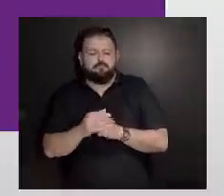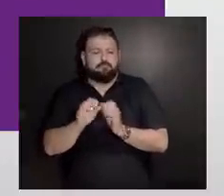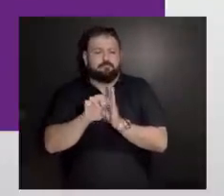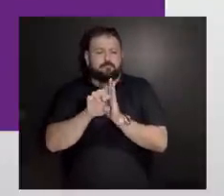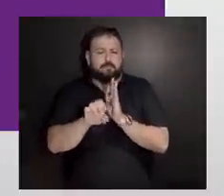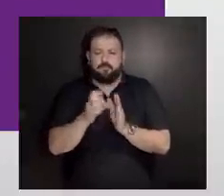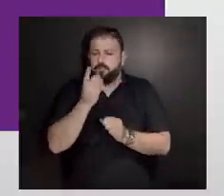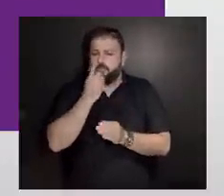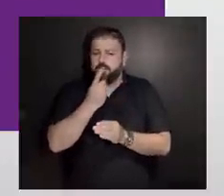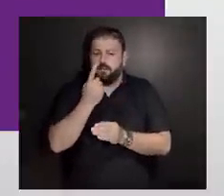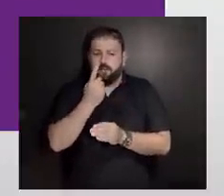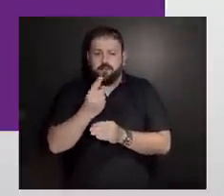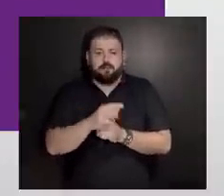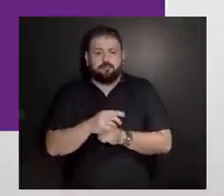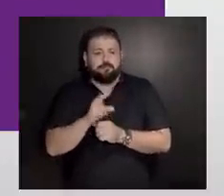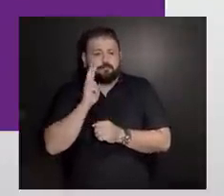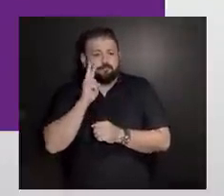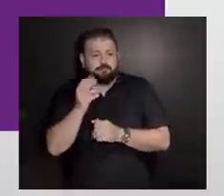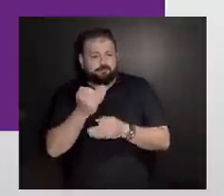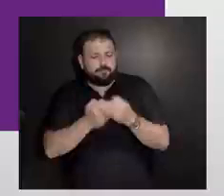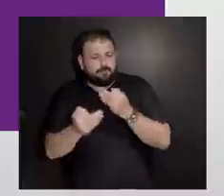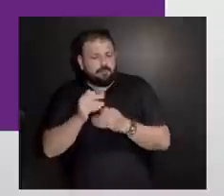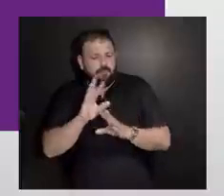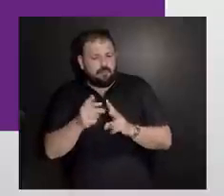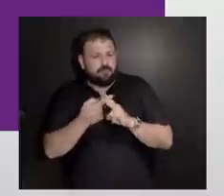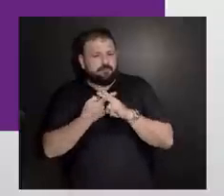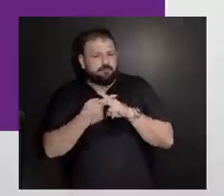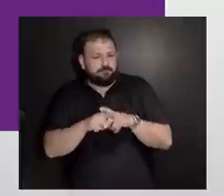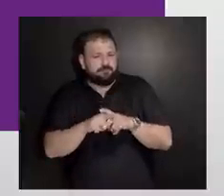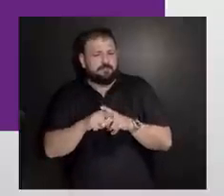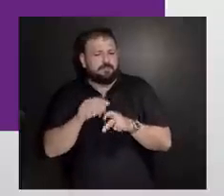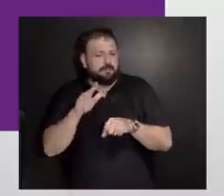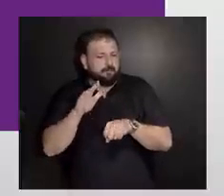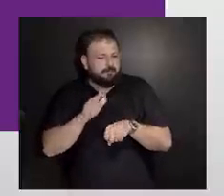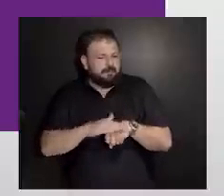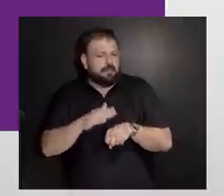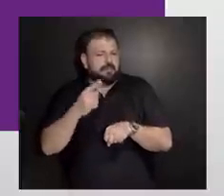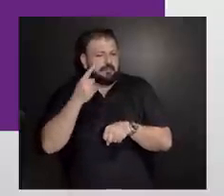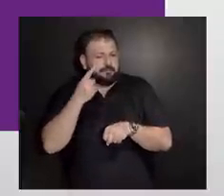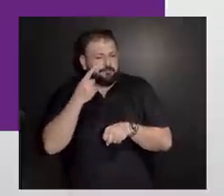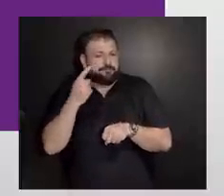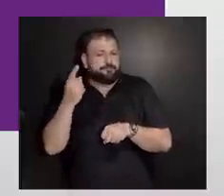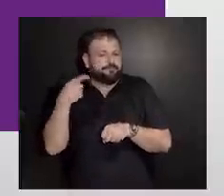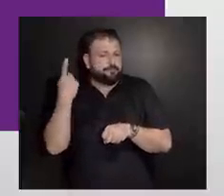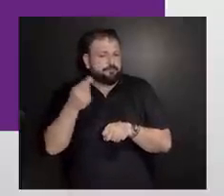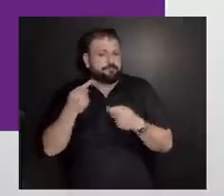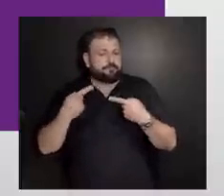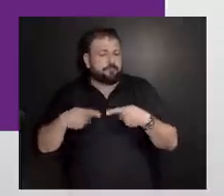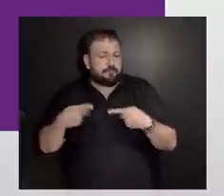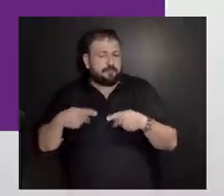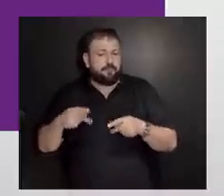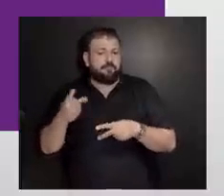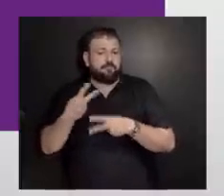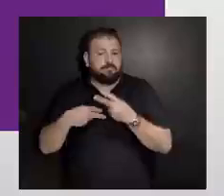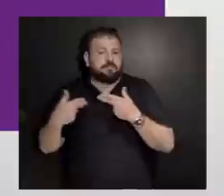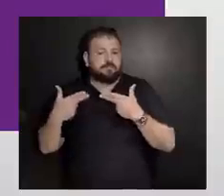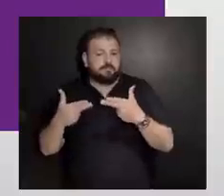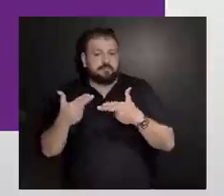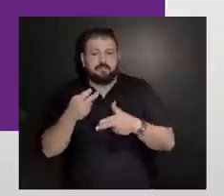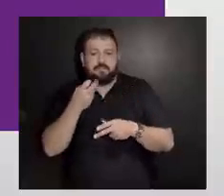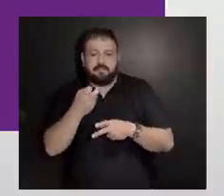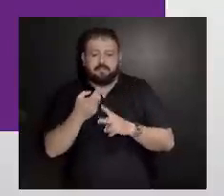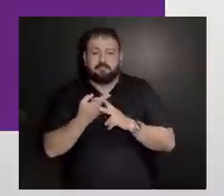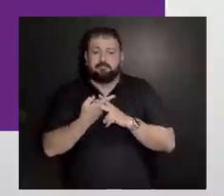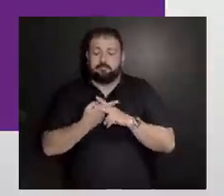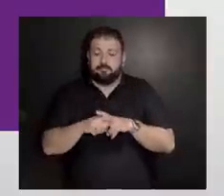1 es un inicio súbito, como ya lo mencionamos, es más por cuestiones genéticas y va a aparecer en los primeros